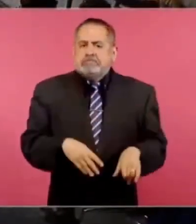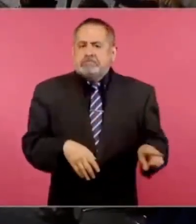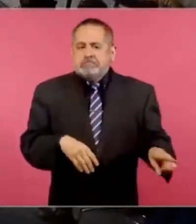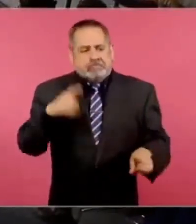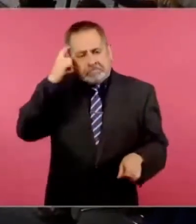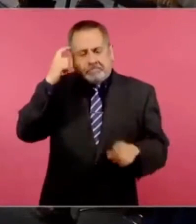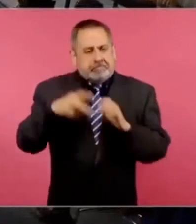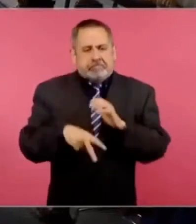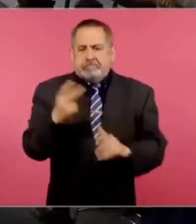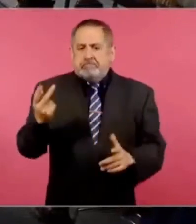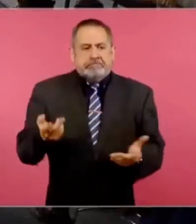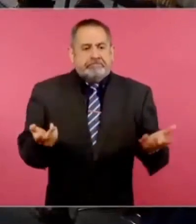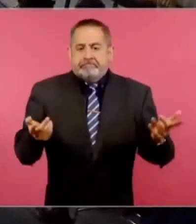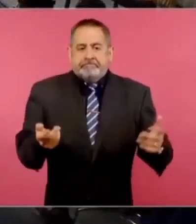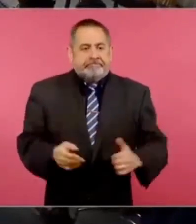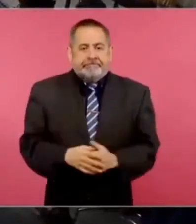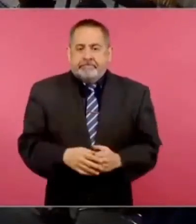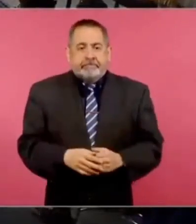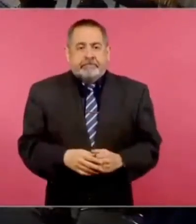los